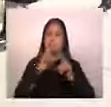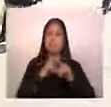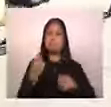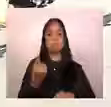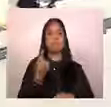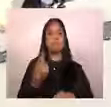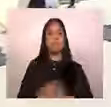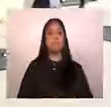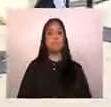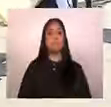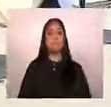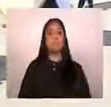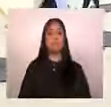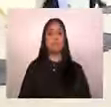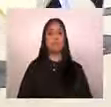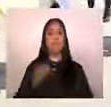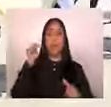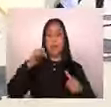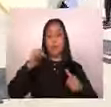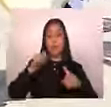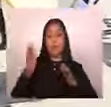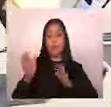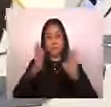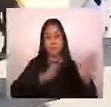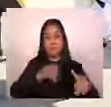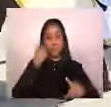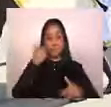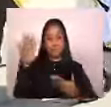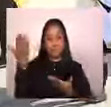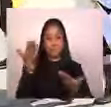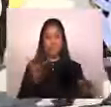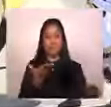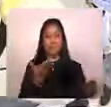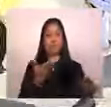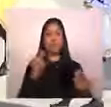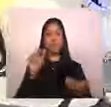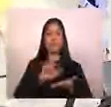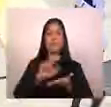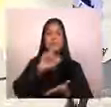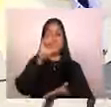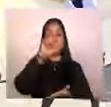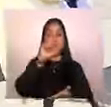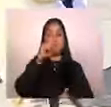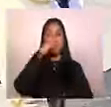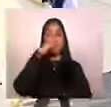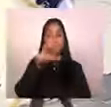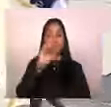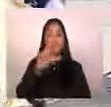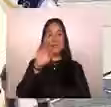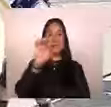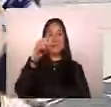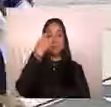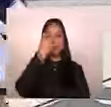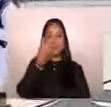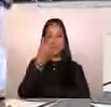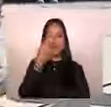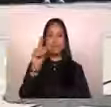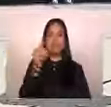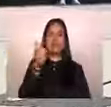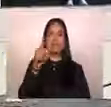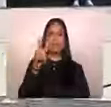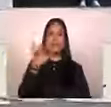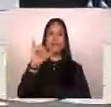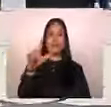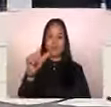reconocimientos. Es el momento en el que recibimos al colegio Teresa de Ávila.